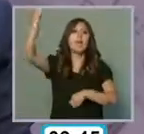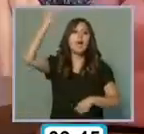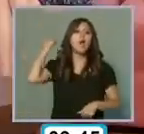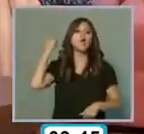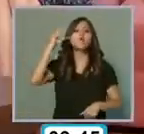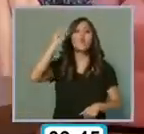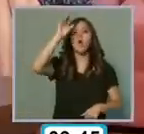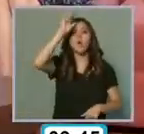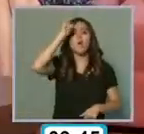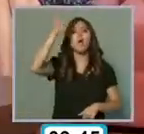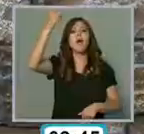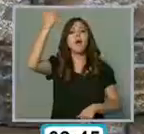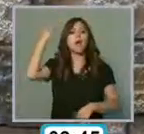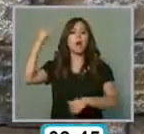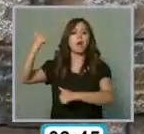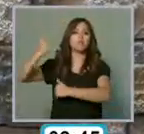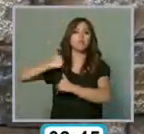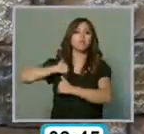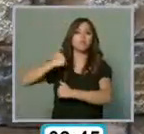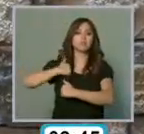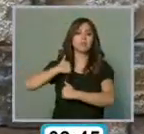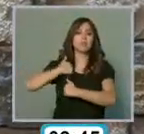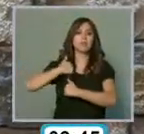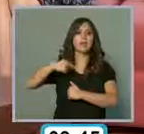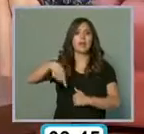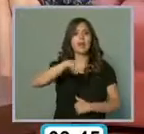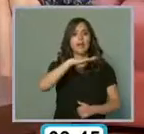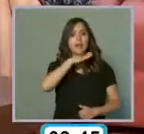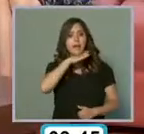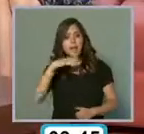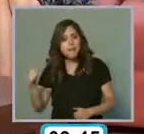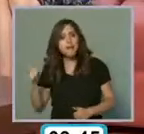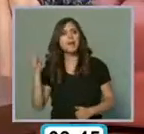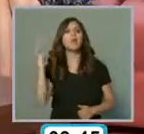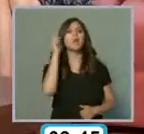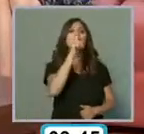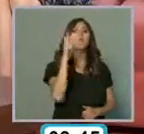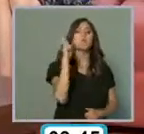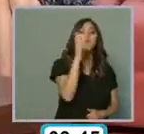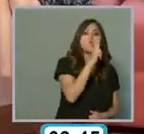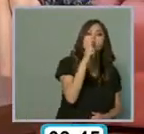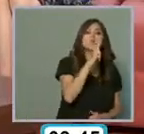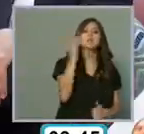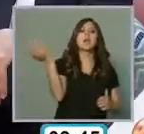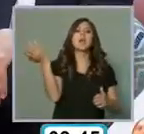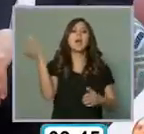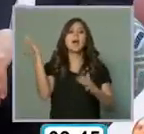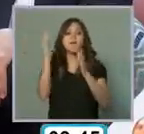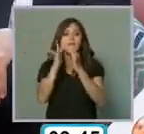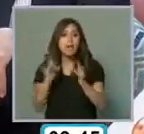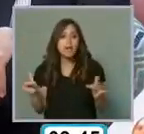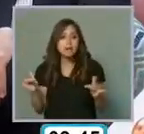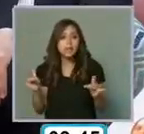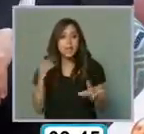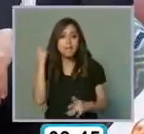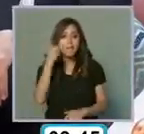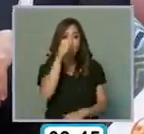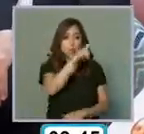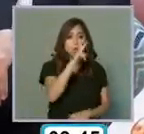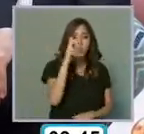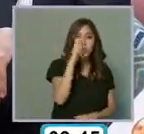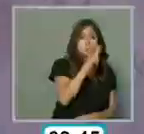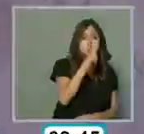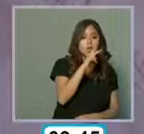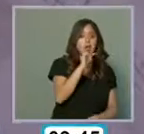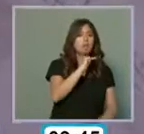parte del ejército alemán porque los mandaban en Rusia y en Francia, y sobre todo en Rusia se dieron cuenta de los